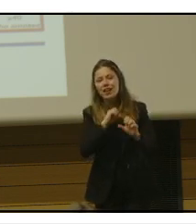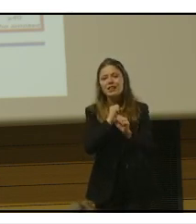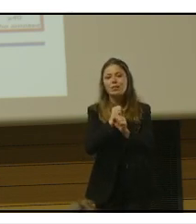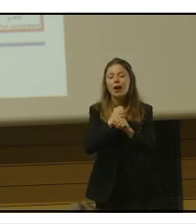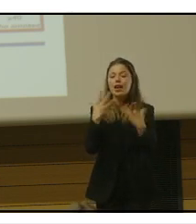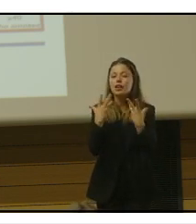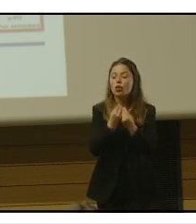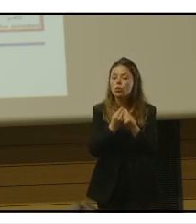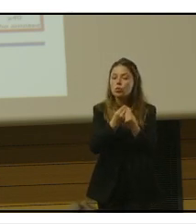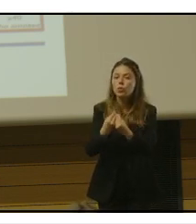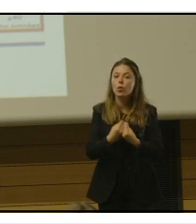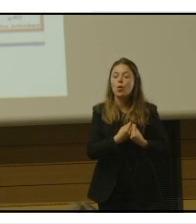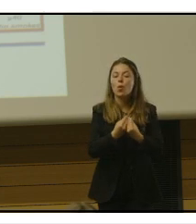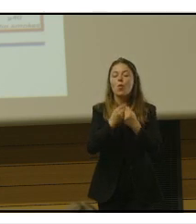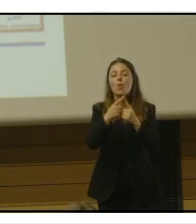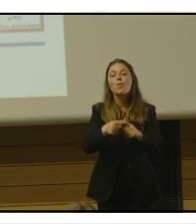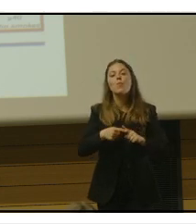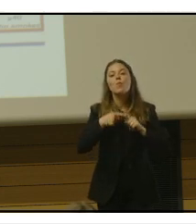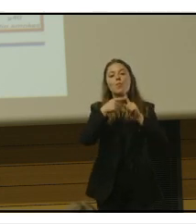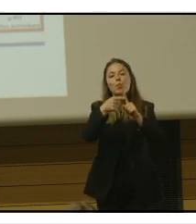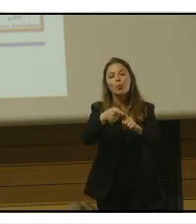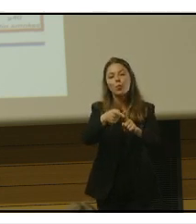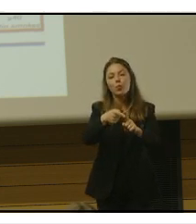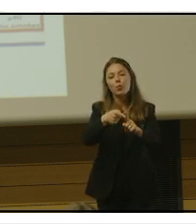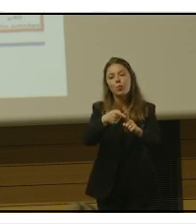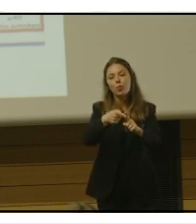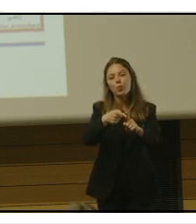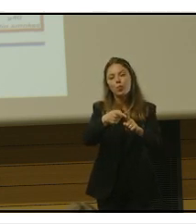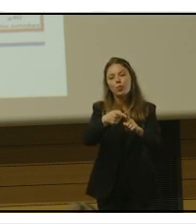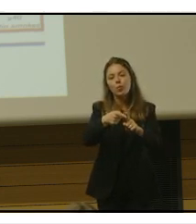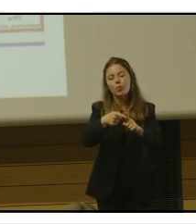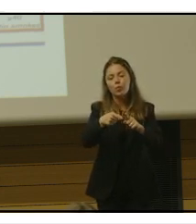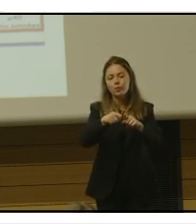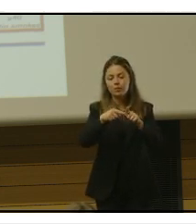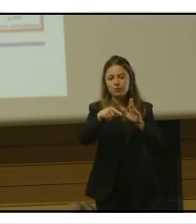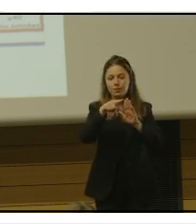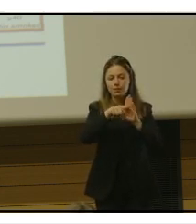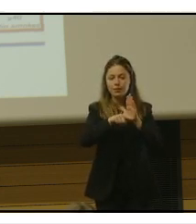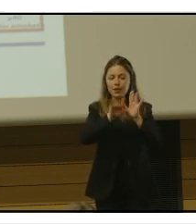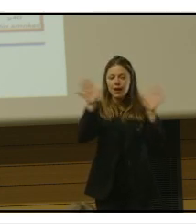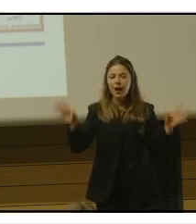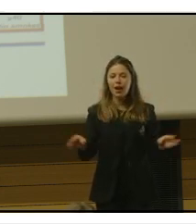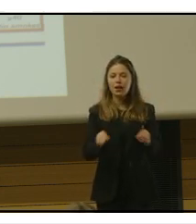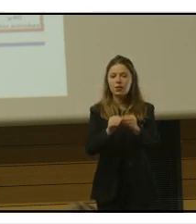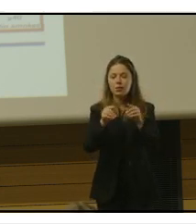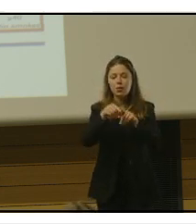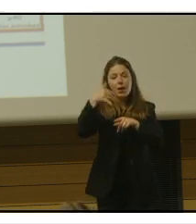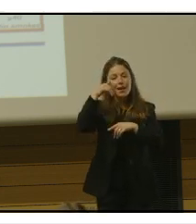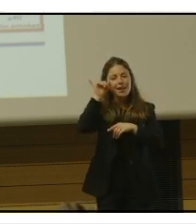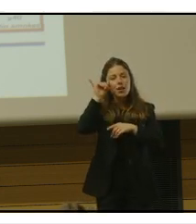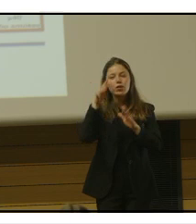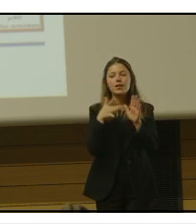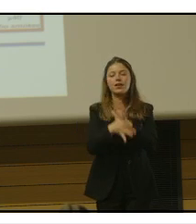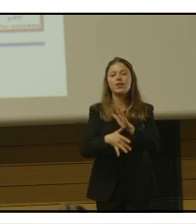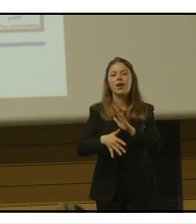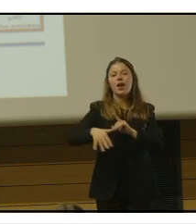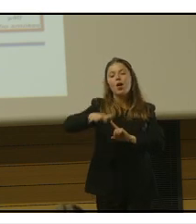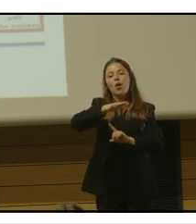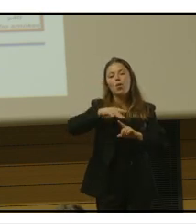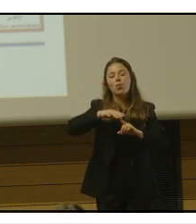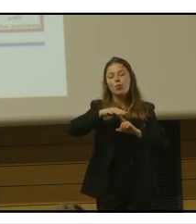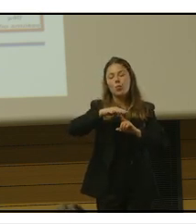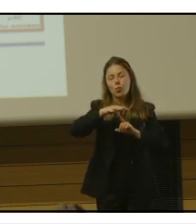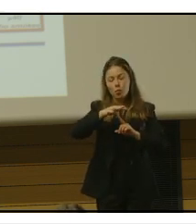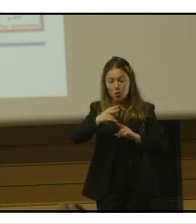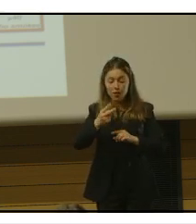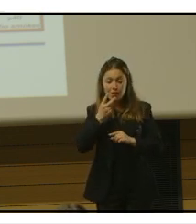todos juntos para poder llegar bueno, pues a una medida, resumen, de cuál es el riesgo que supone la exposición, en este caso a humo de